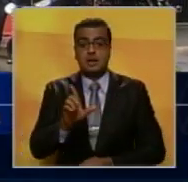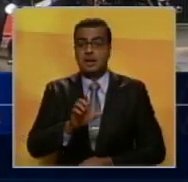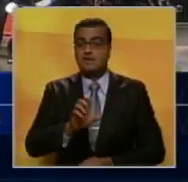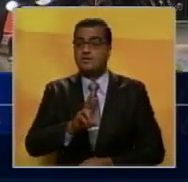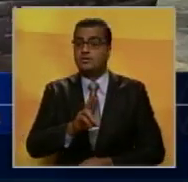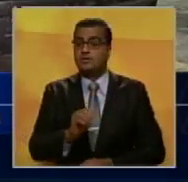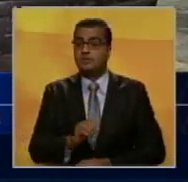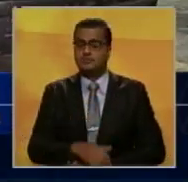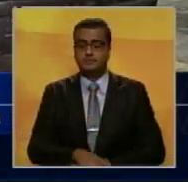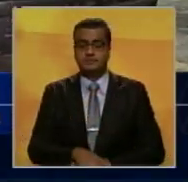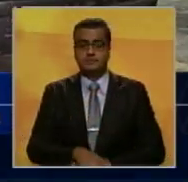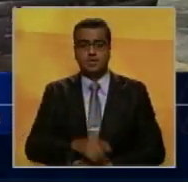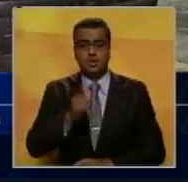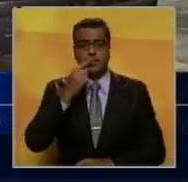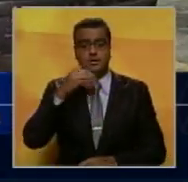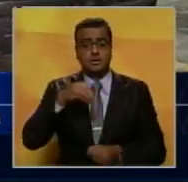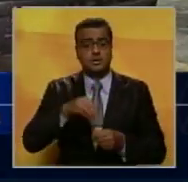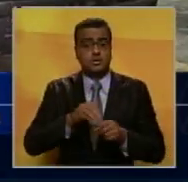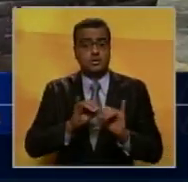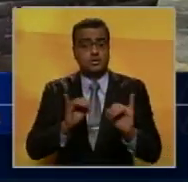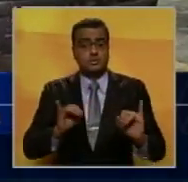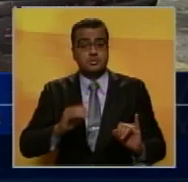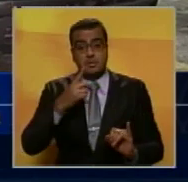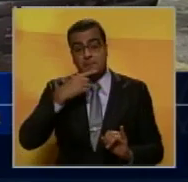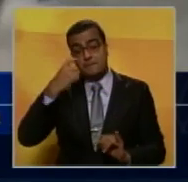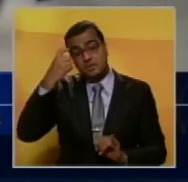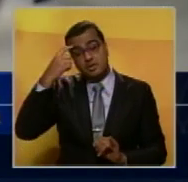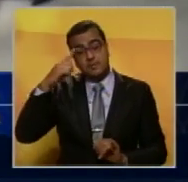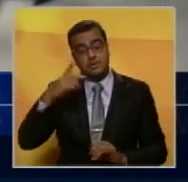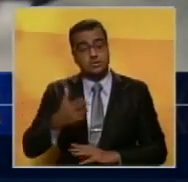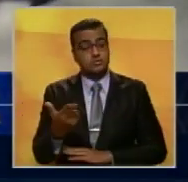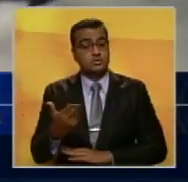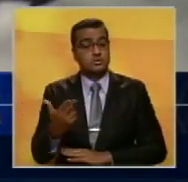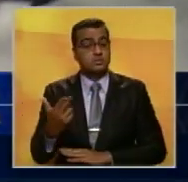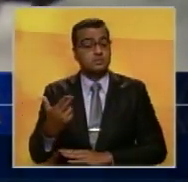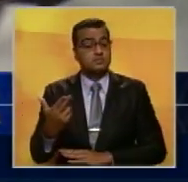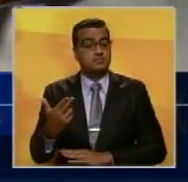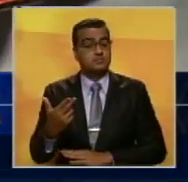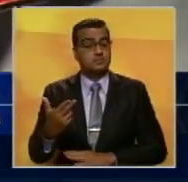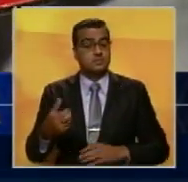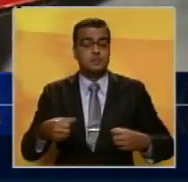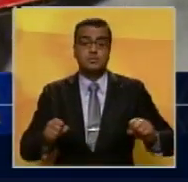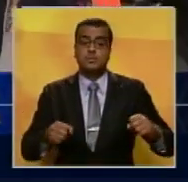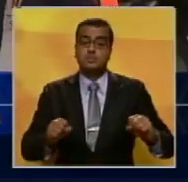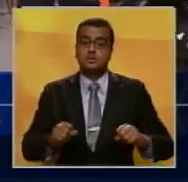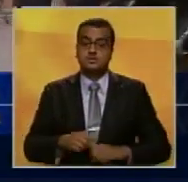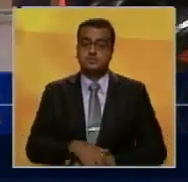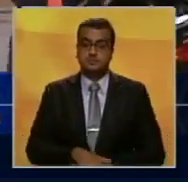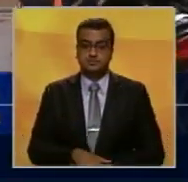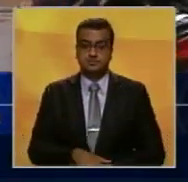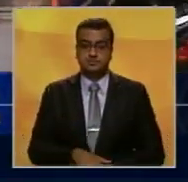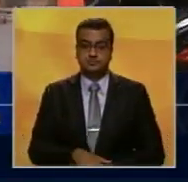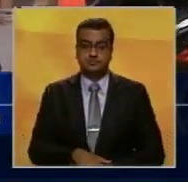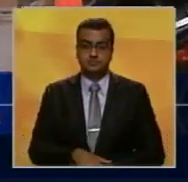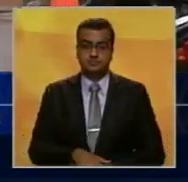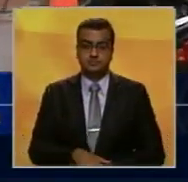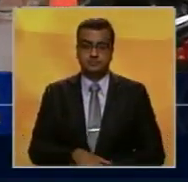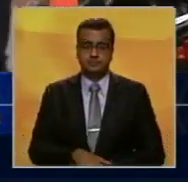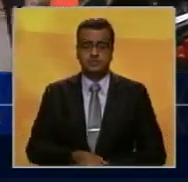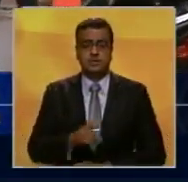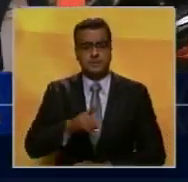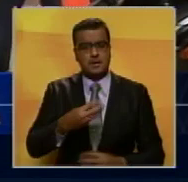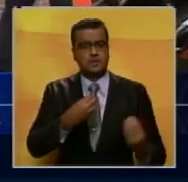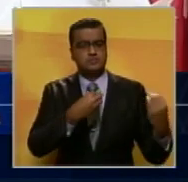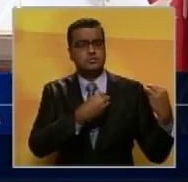Los delincuentes ingresaron a la instalación presuntamente en un taxi y una motocicleta de alta cilindrada, razón por la cual